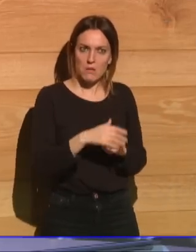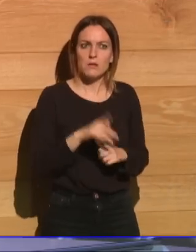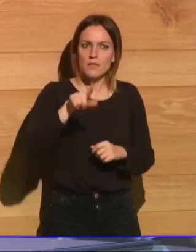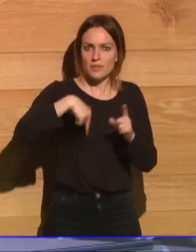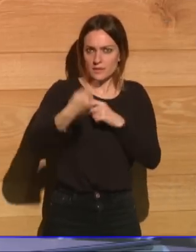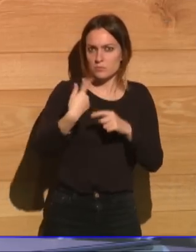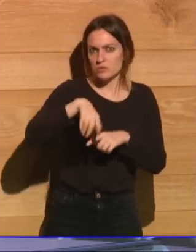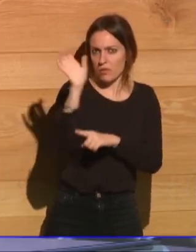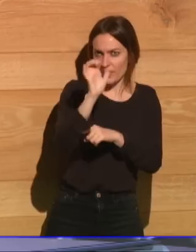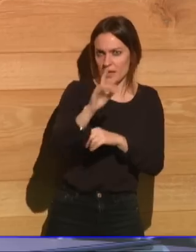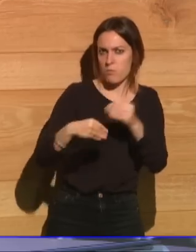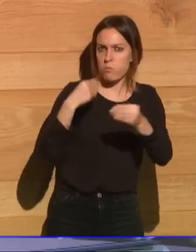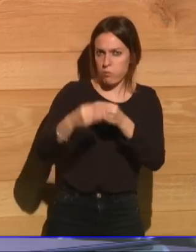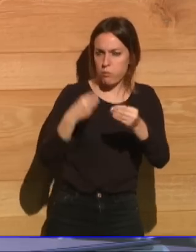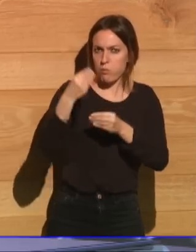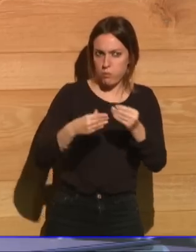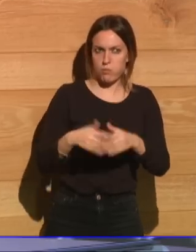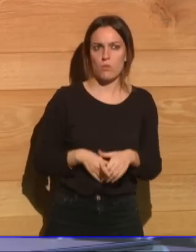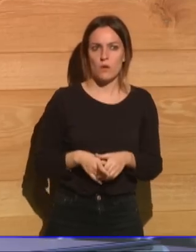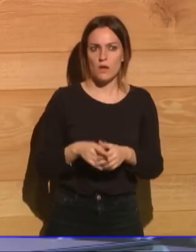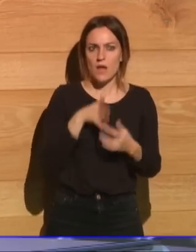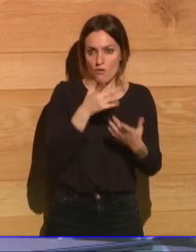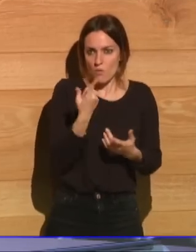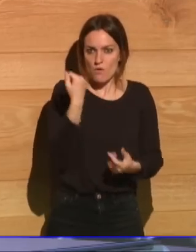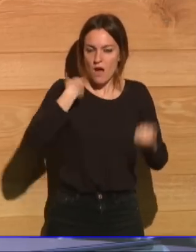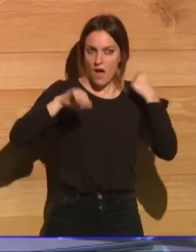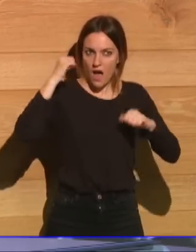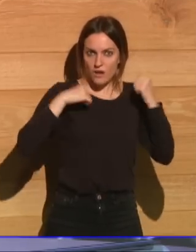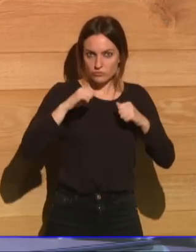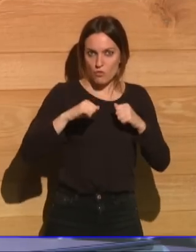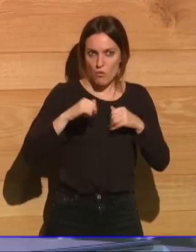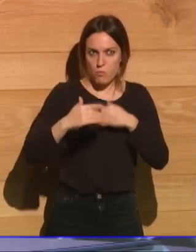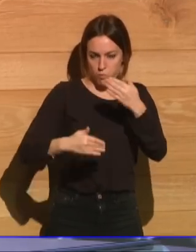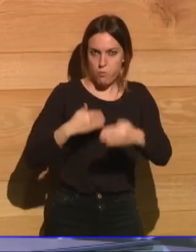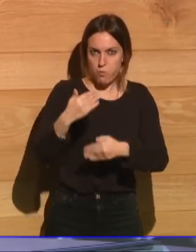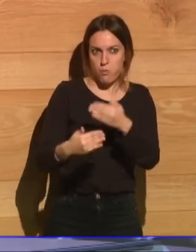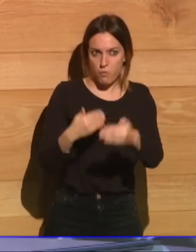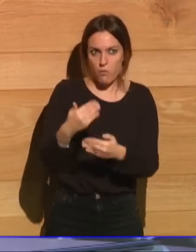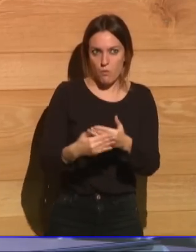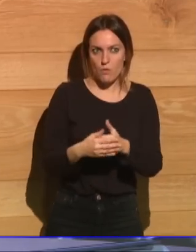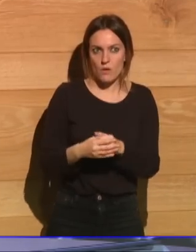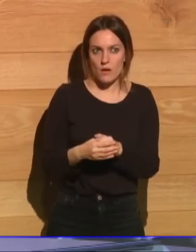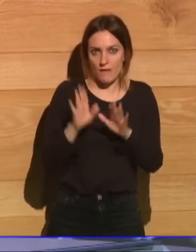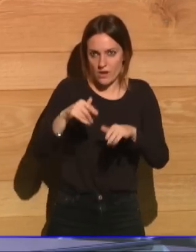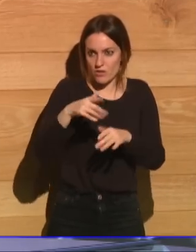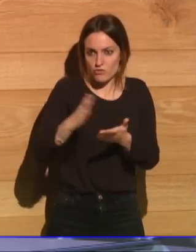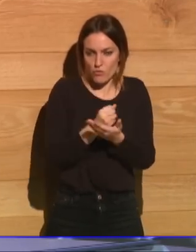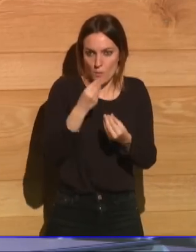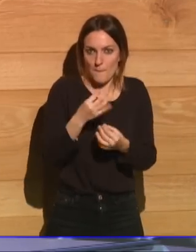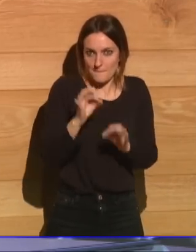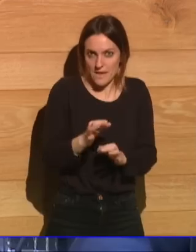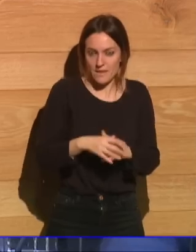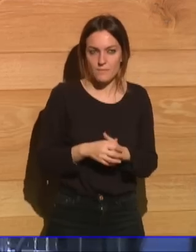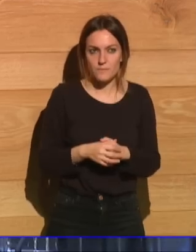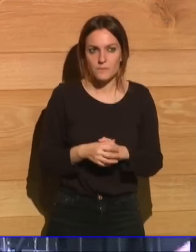cine durante muchísimo tiempo y es uno de estos actores callejeros, directos, en los que todo es verdad. Ahora recordaremos quién